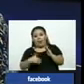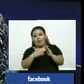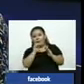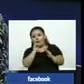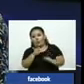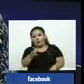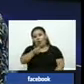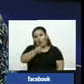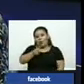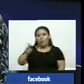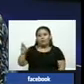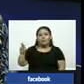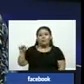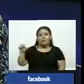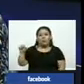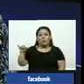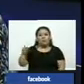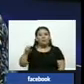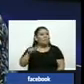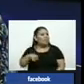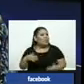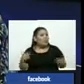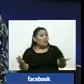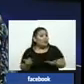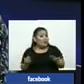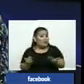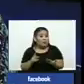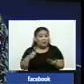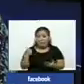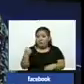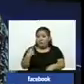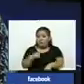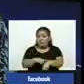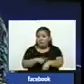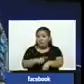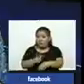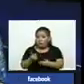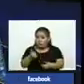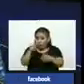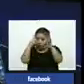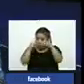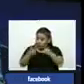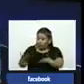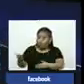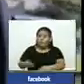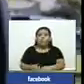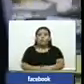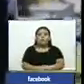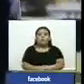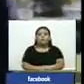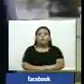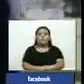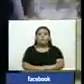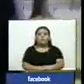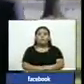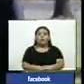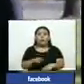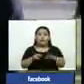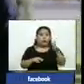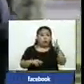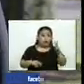nos actualiza, Bricio Segovia, los hechos que se han reportado durante las últimas horas. Adelante, Bricio, buenas noches. La muerte